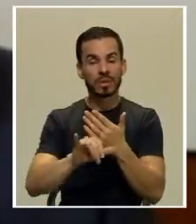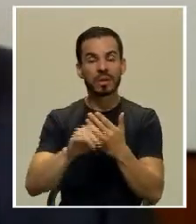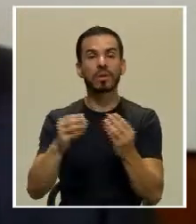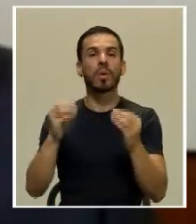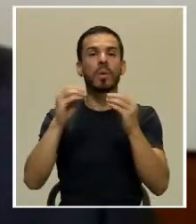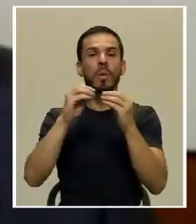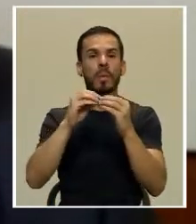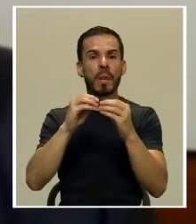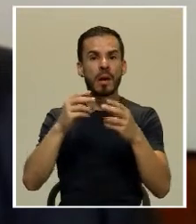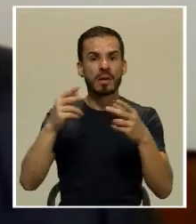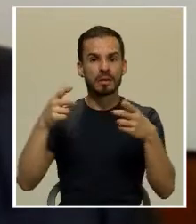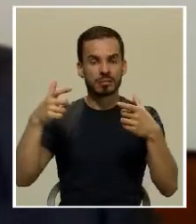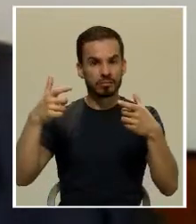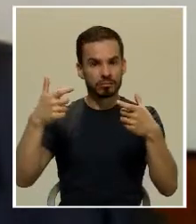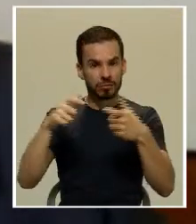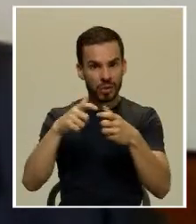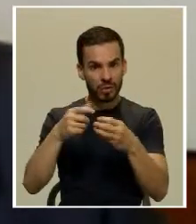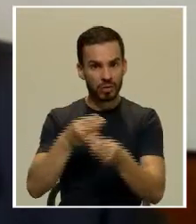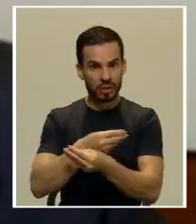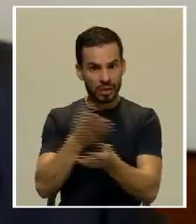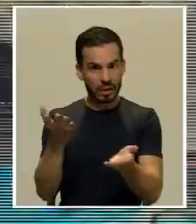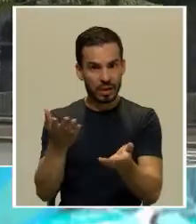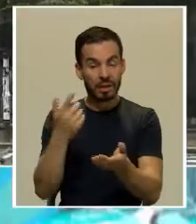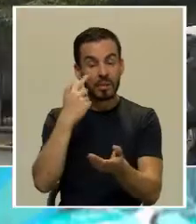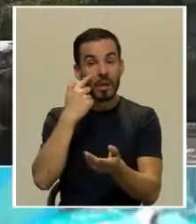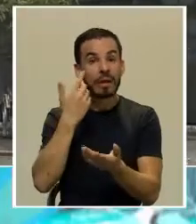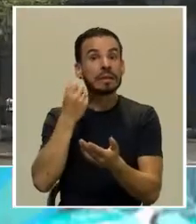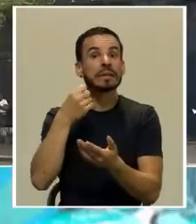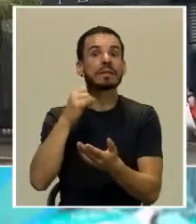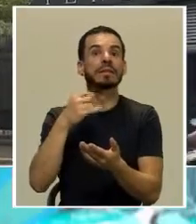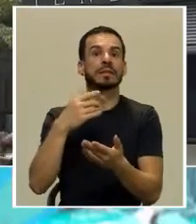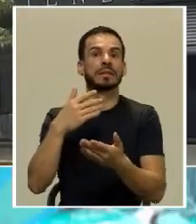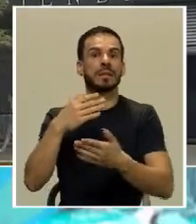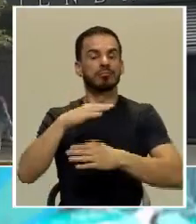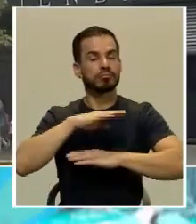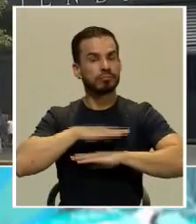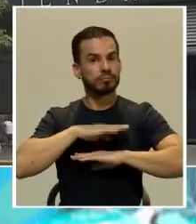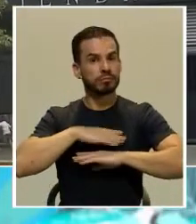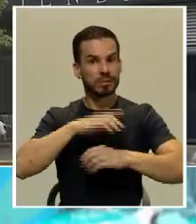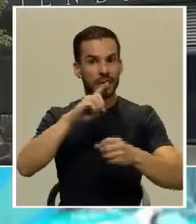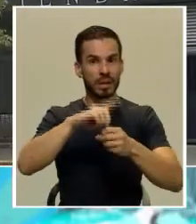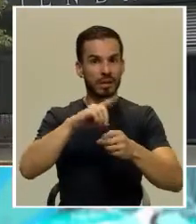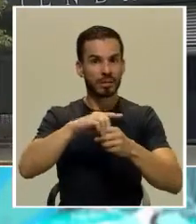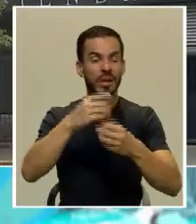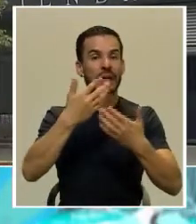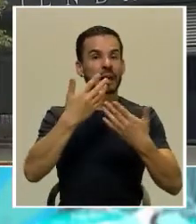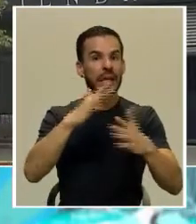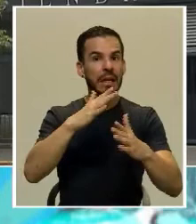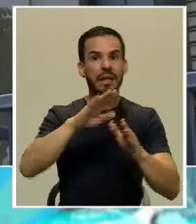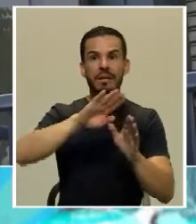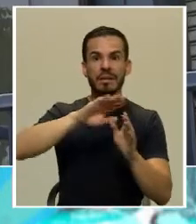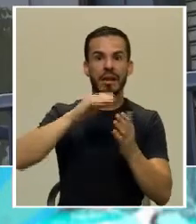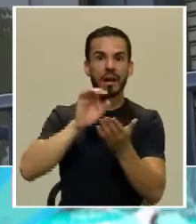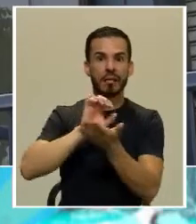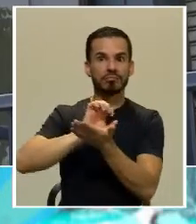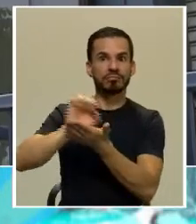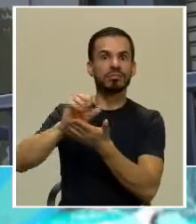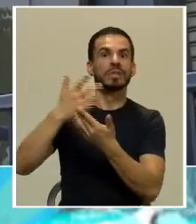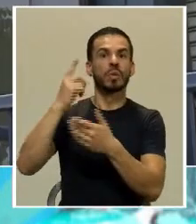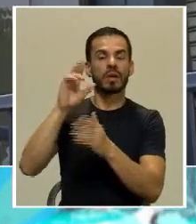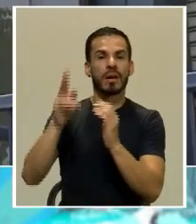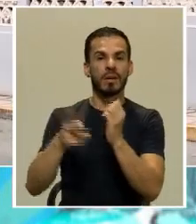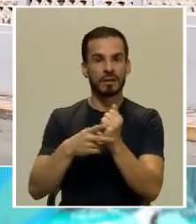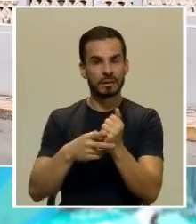con mayores recortes y para ver si complace de alguna manera a los diputados que ya lo habían rechazado de por